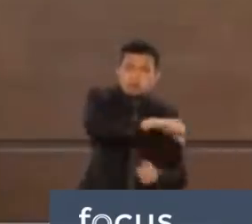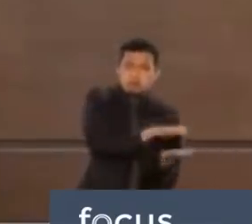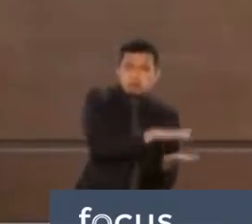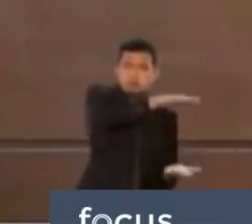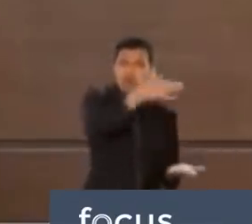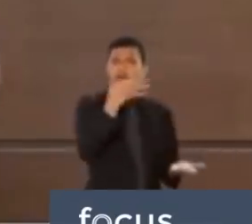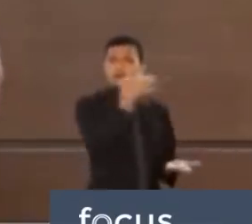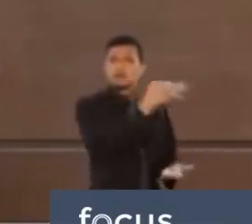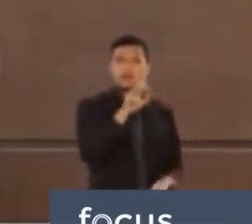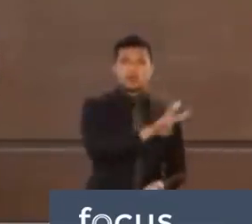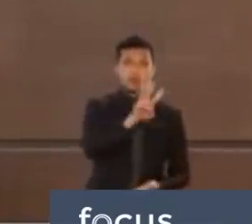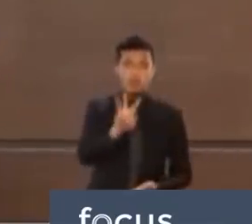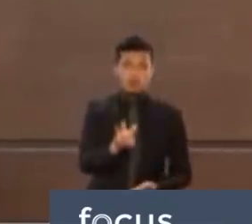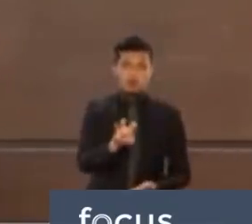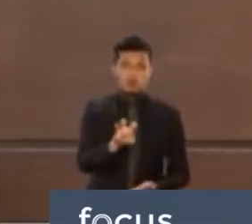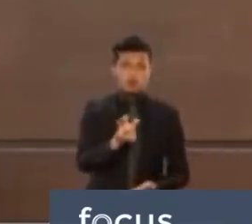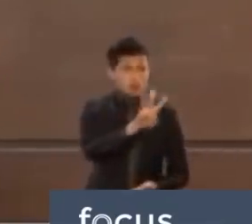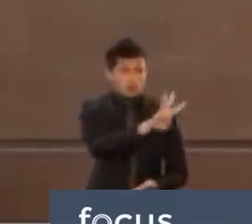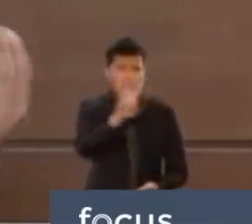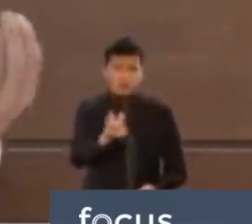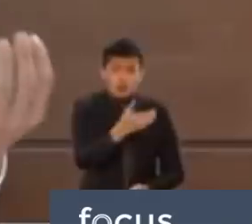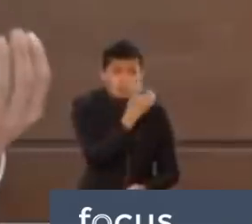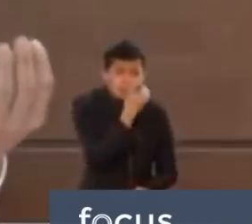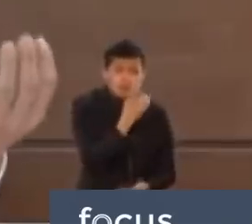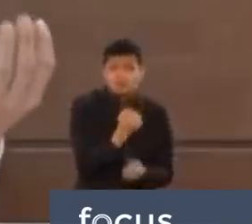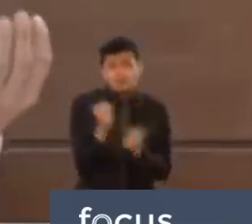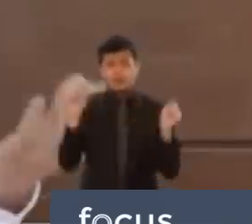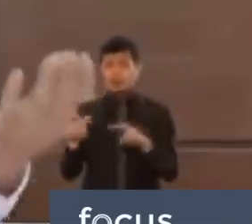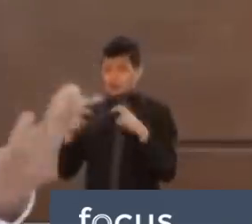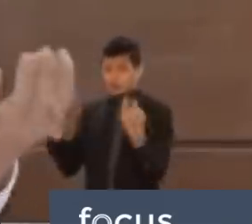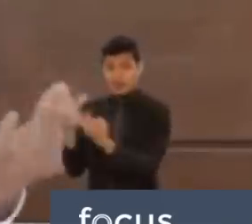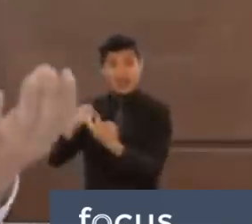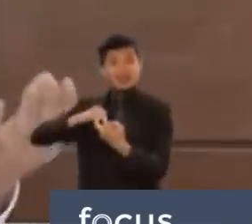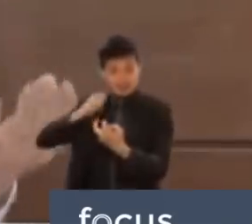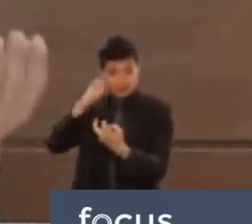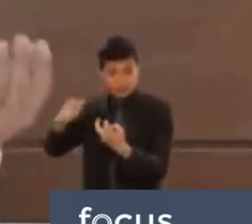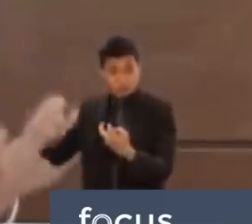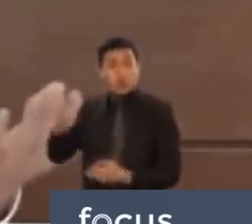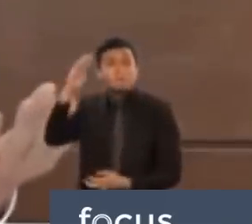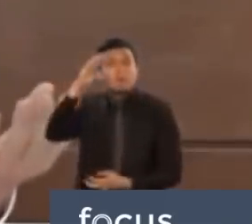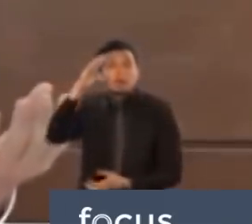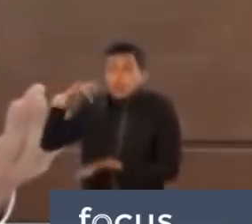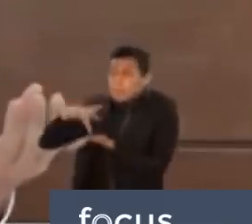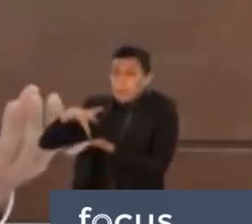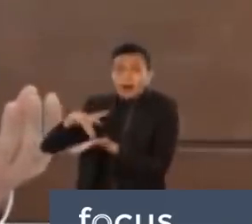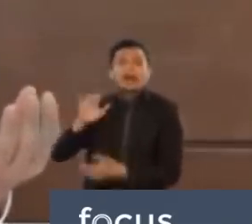Entonces, es francamente incomprensible que en la Mesa de Derechos Humanos en la que participa la policía desde enero,